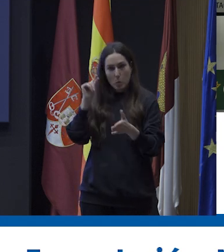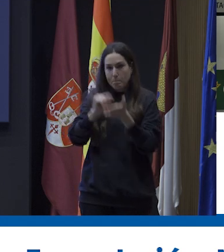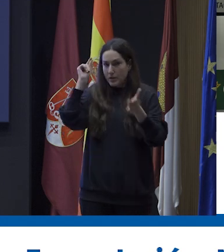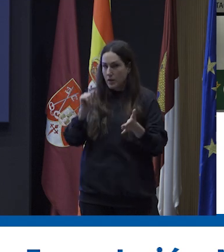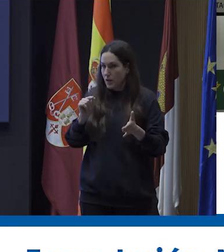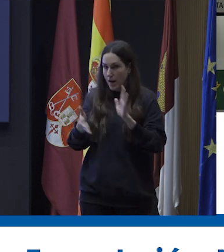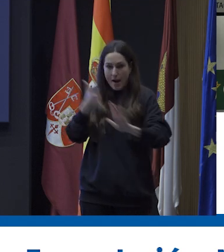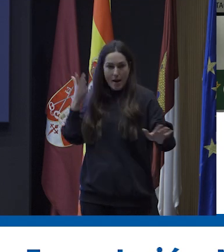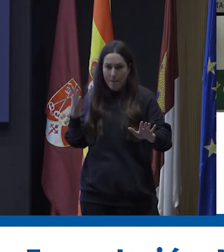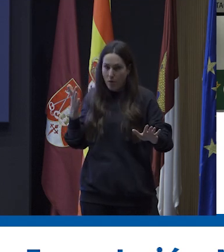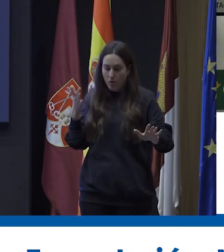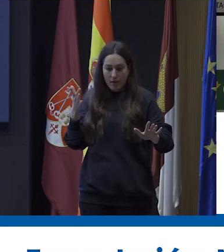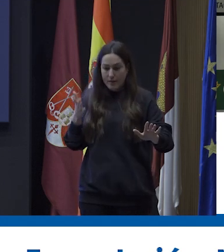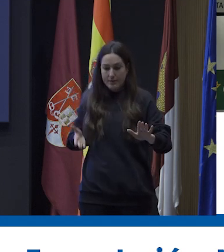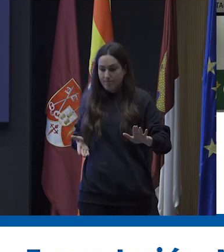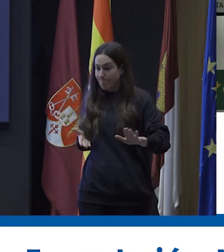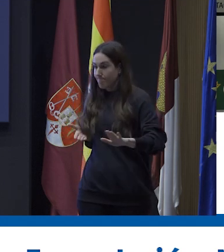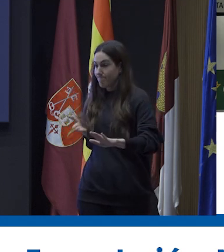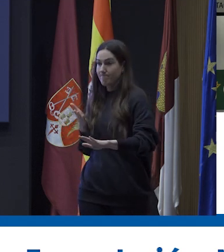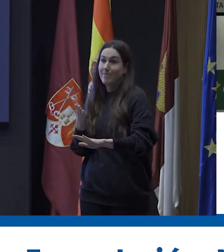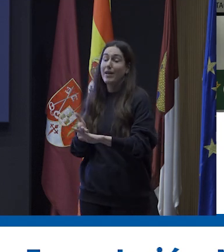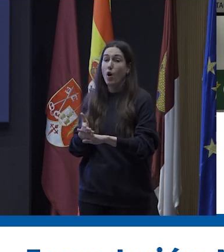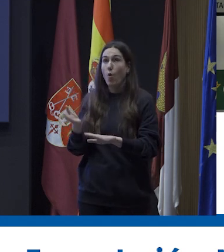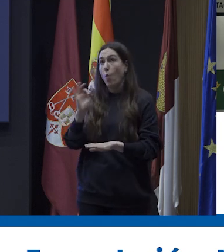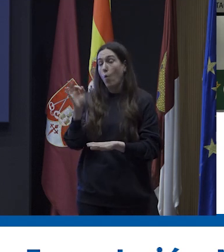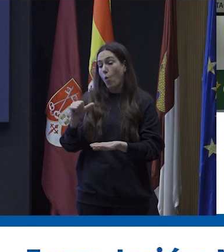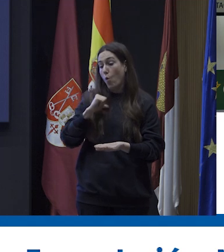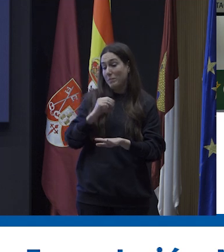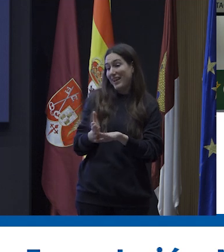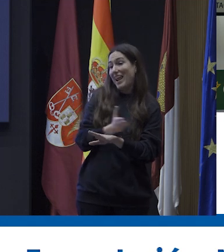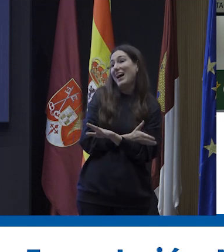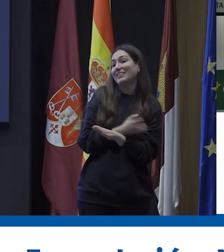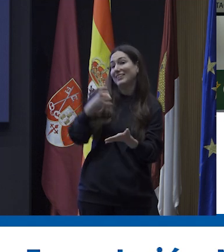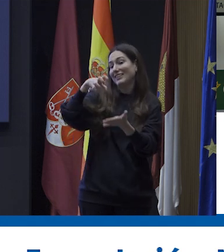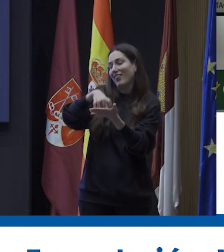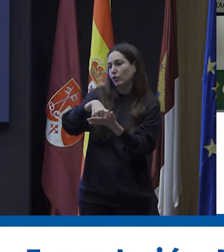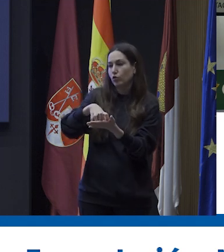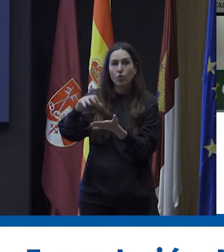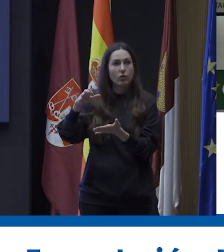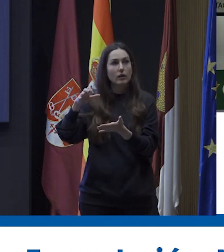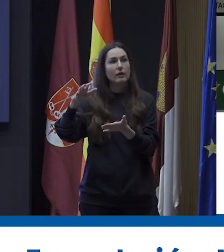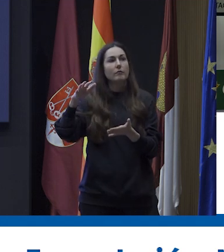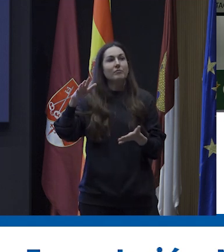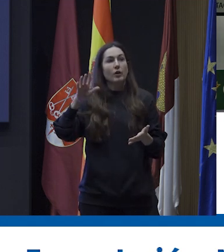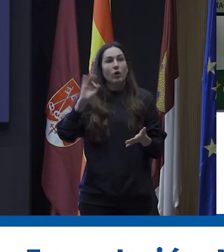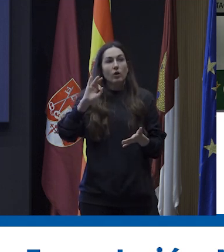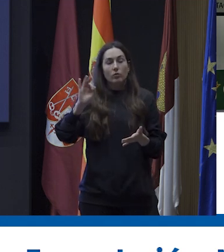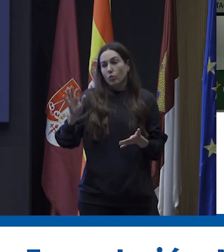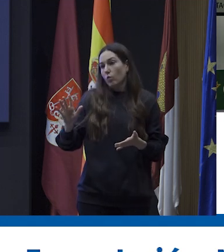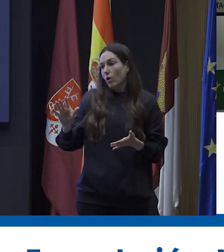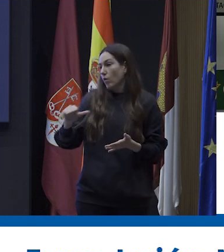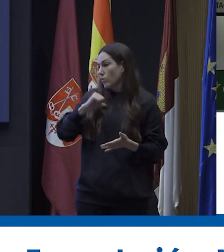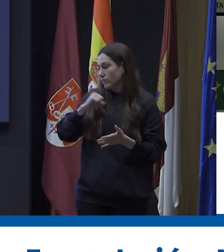síntomas hasta que el paciente llega o bien a algún sitio prehospitalario que se pueda administrar un fibrinolítico o bien a un sistema